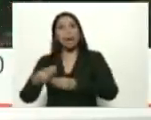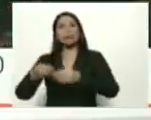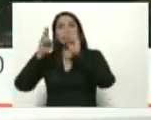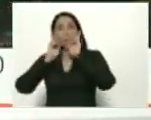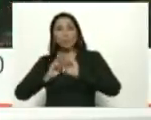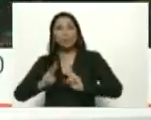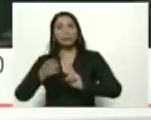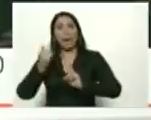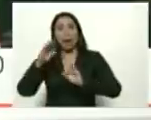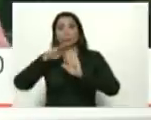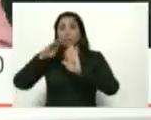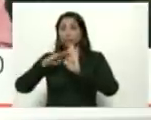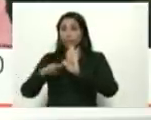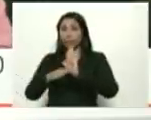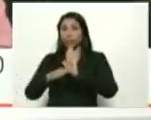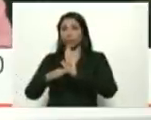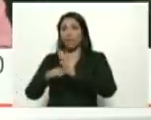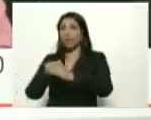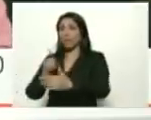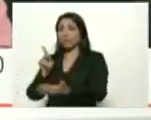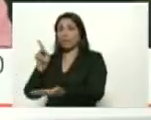tiene un protocolo para llegar a su casa.